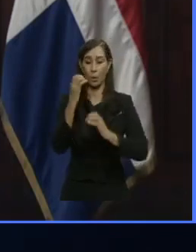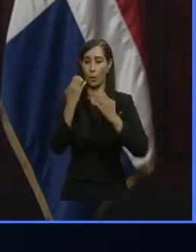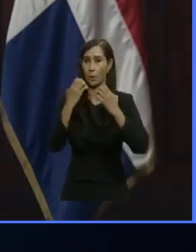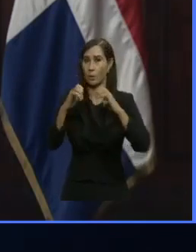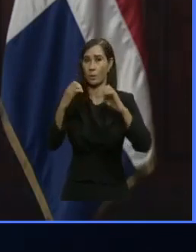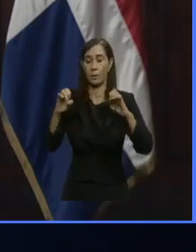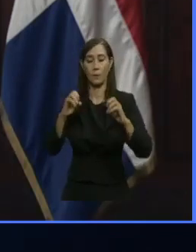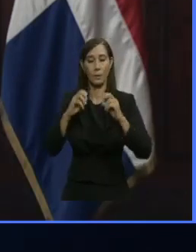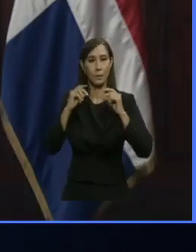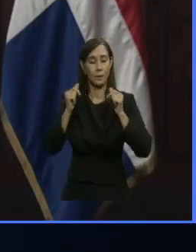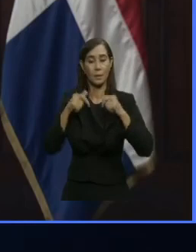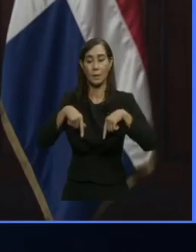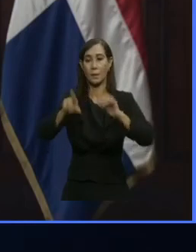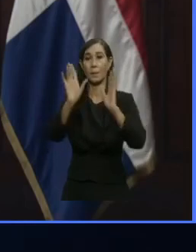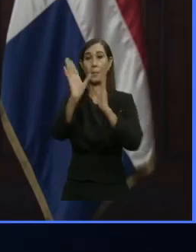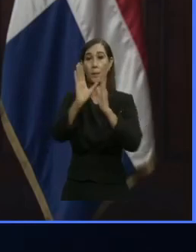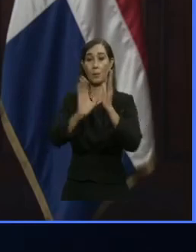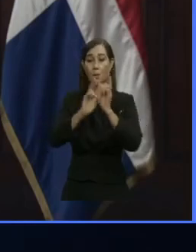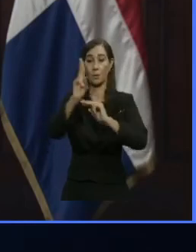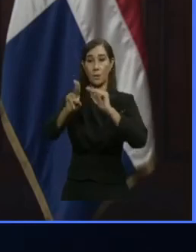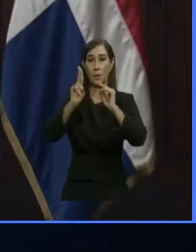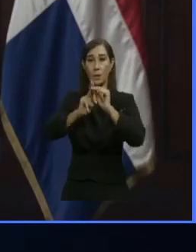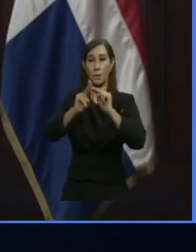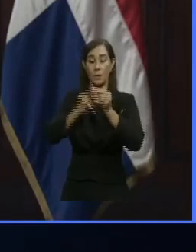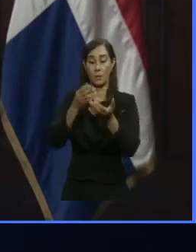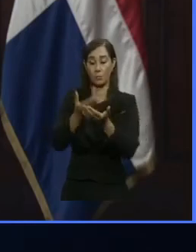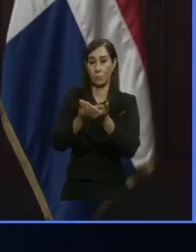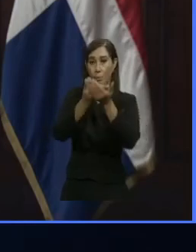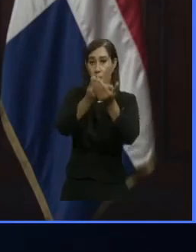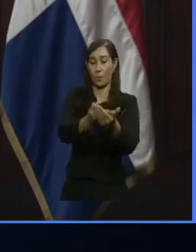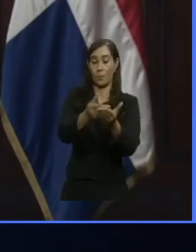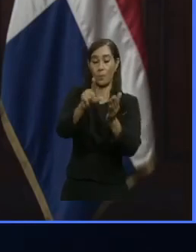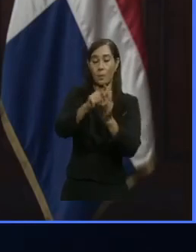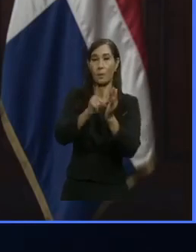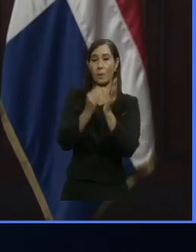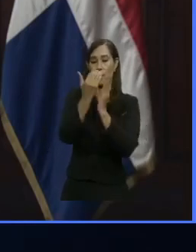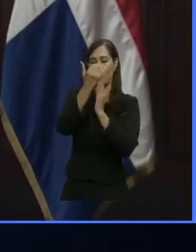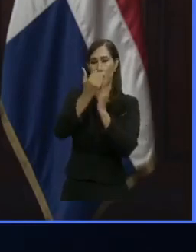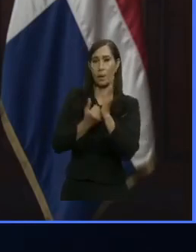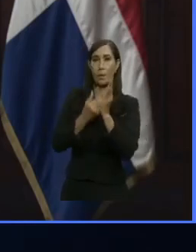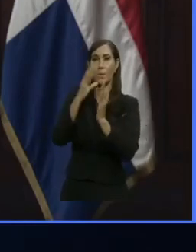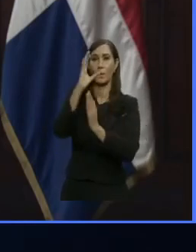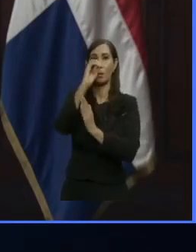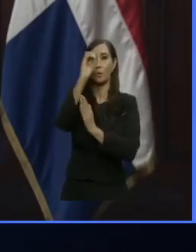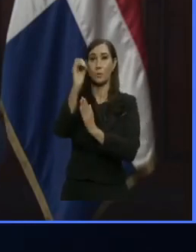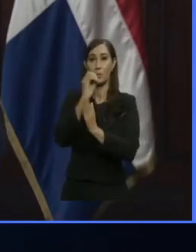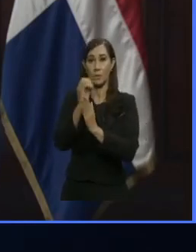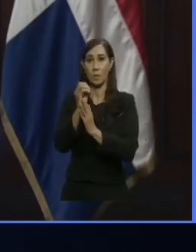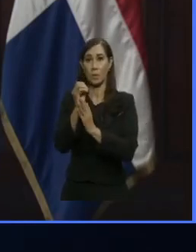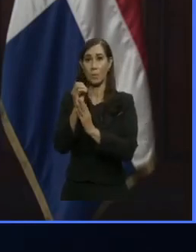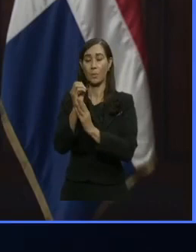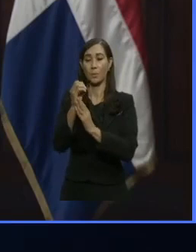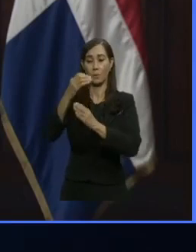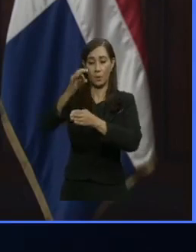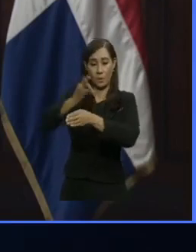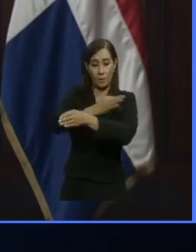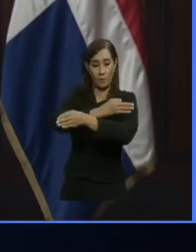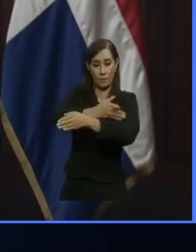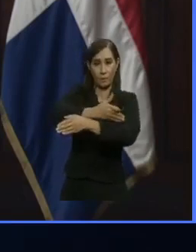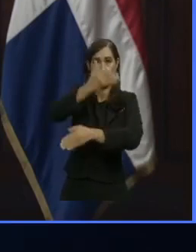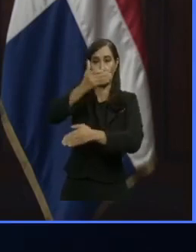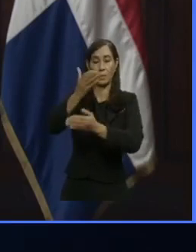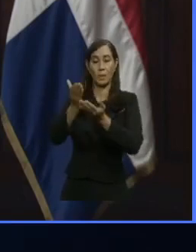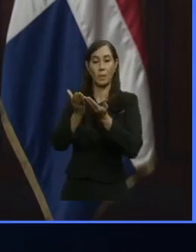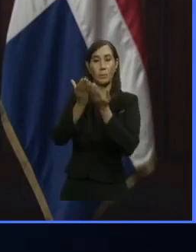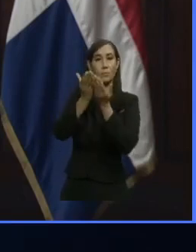confesó cada noche nosotros tenemos que considerar un reajuste a la tasa presupuestaria que se le destina a diversas instituciones bueno el asunto